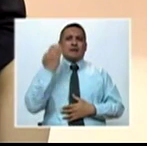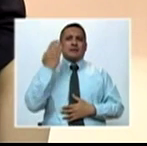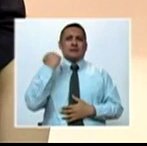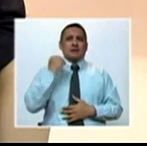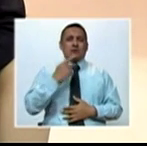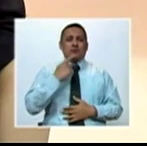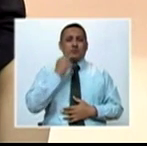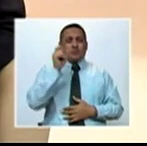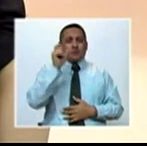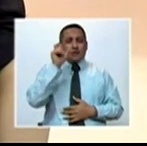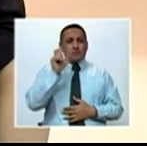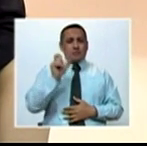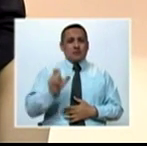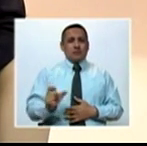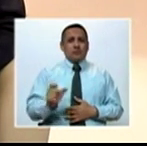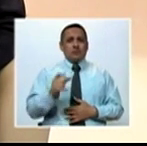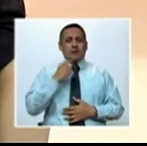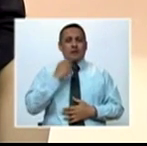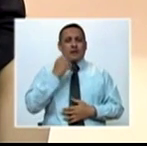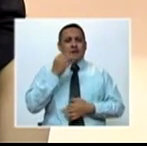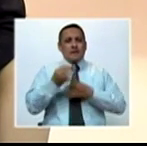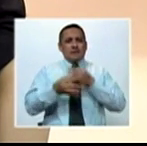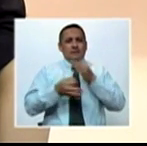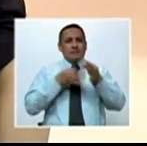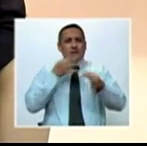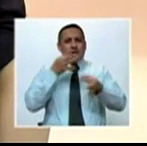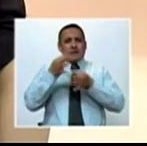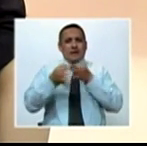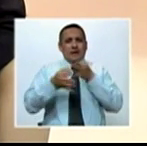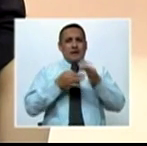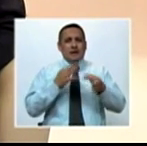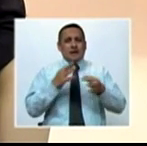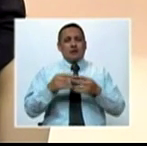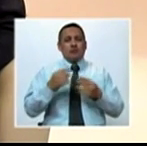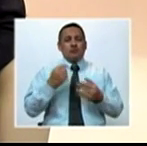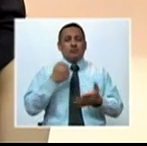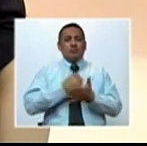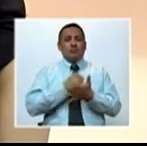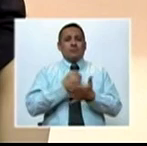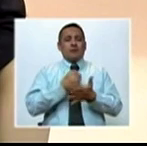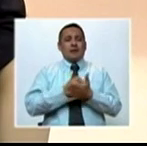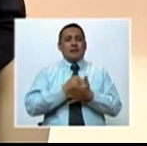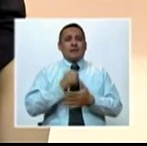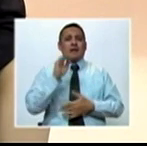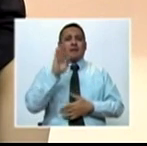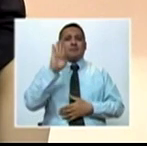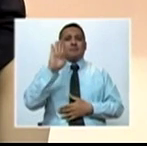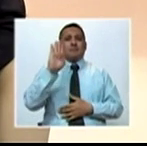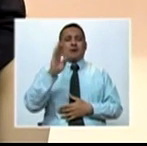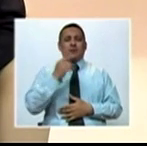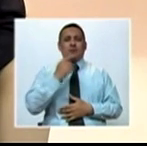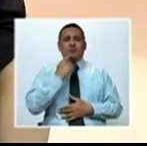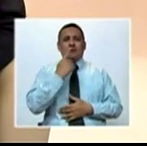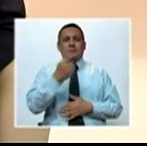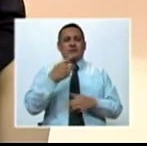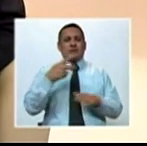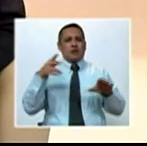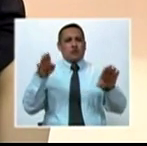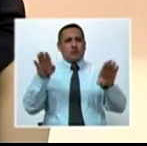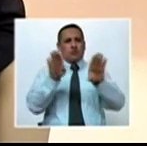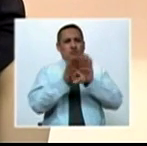que una persona alega que su cuenta está